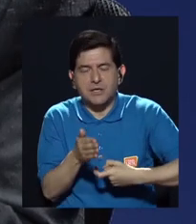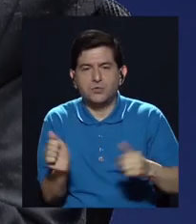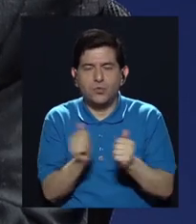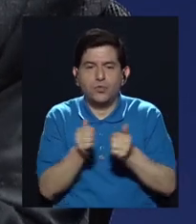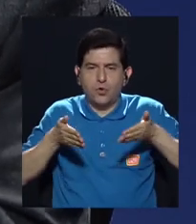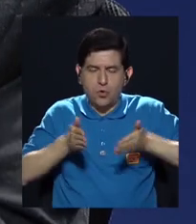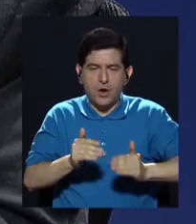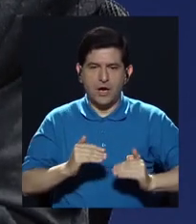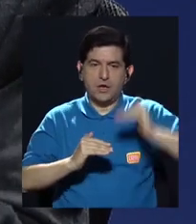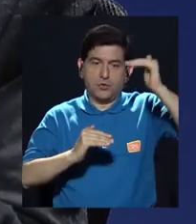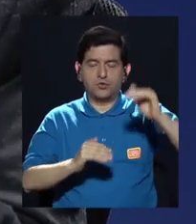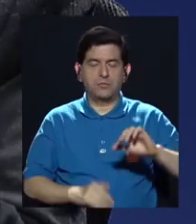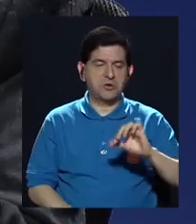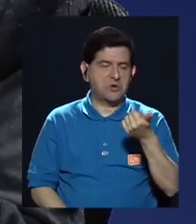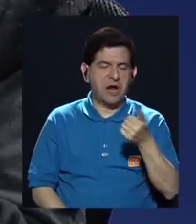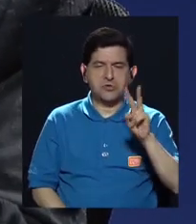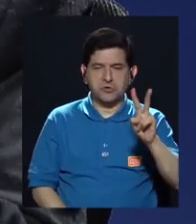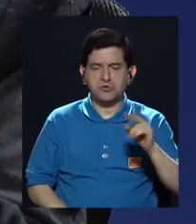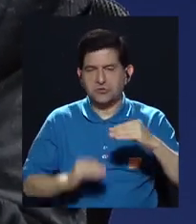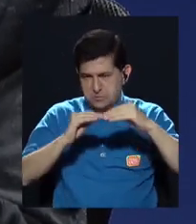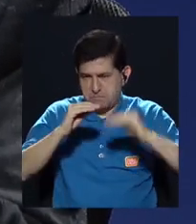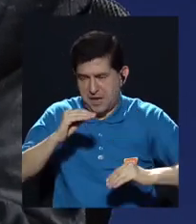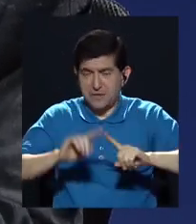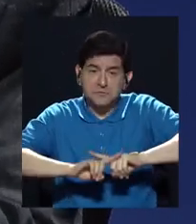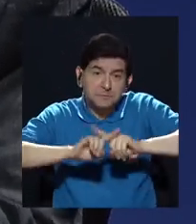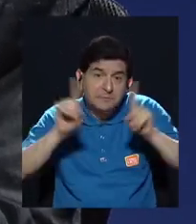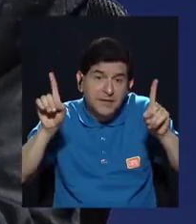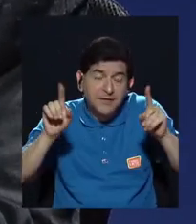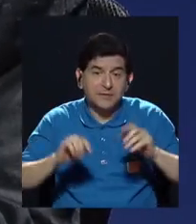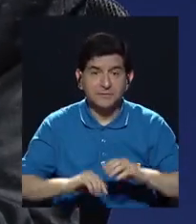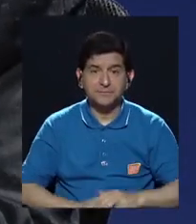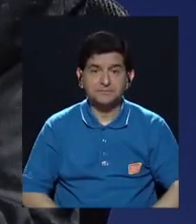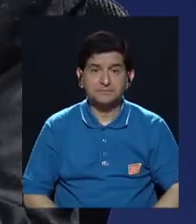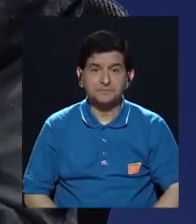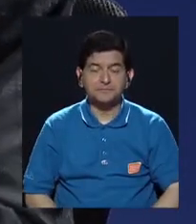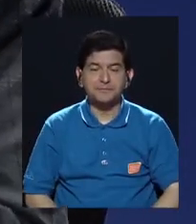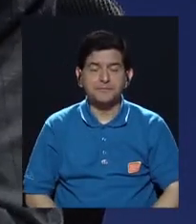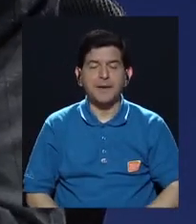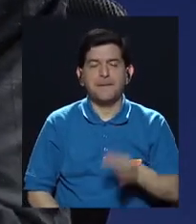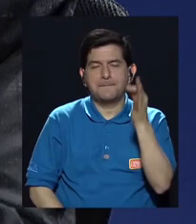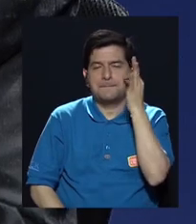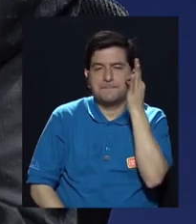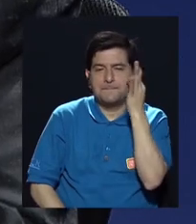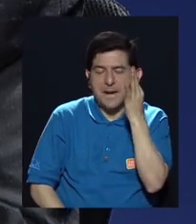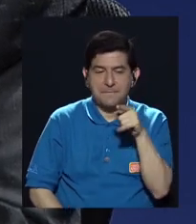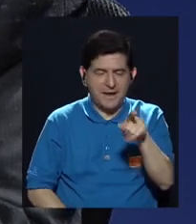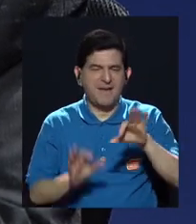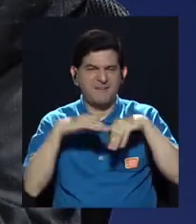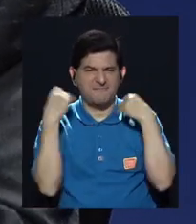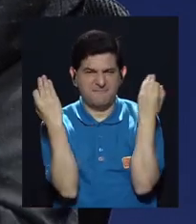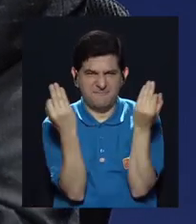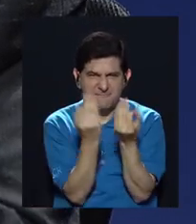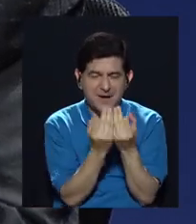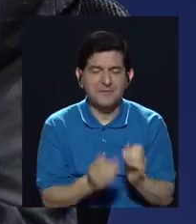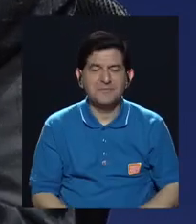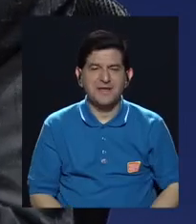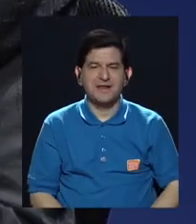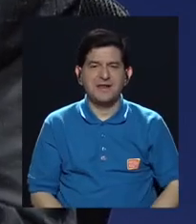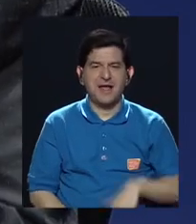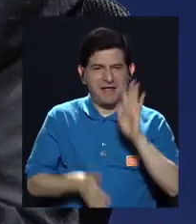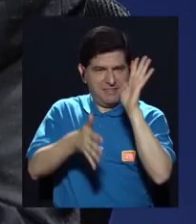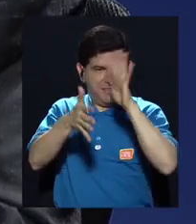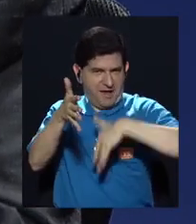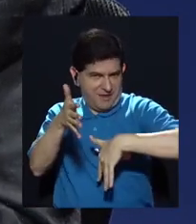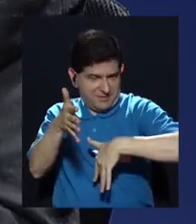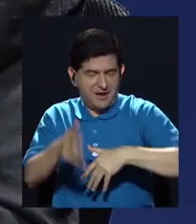estricto con el hijo mayor que con nosotros dos, pero venía don Pepe de una familia